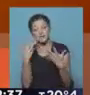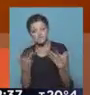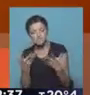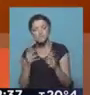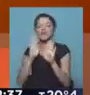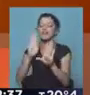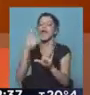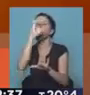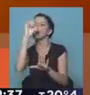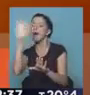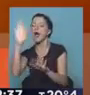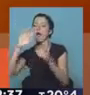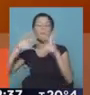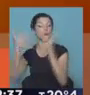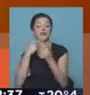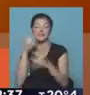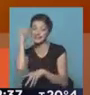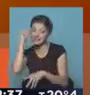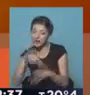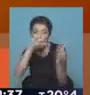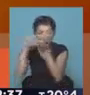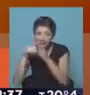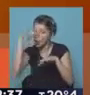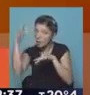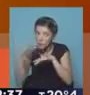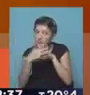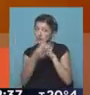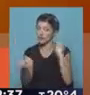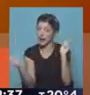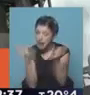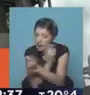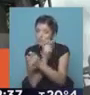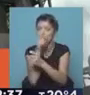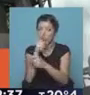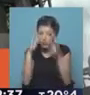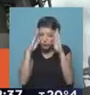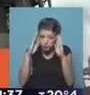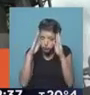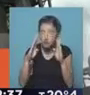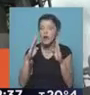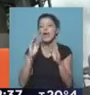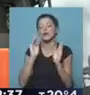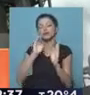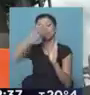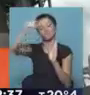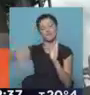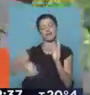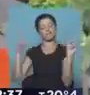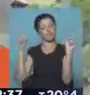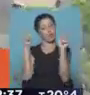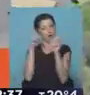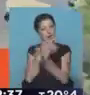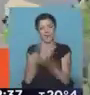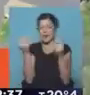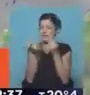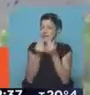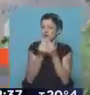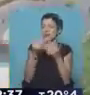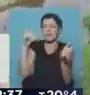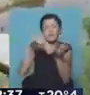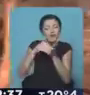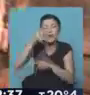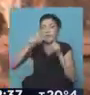si los países no hacen frente al cambio climático de manera seria y sostenida, las consecuencias afectarán a unas decenas de millones